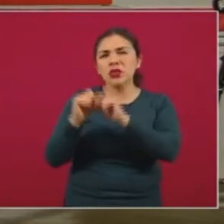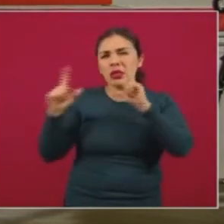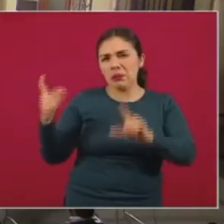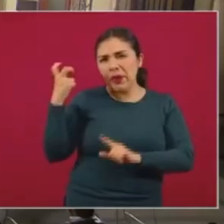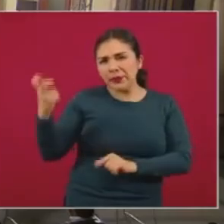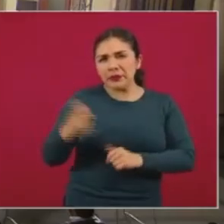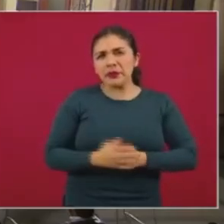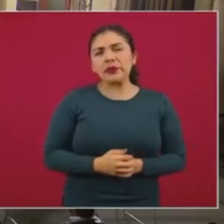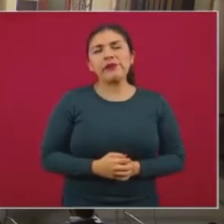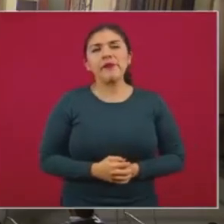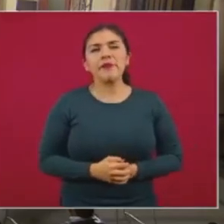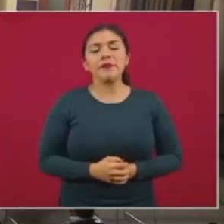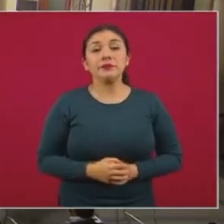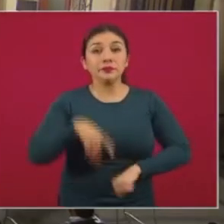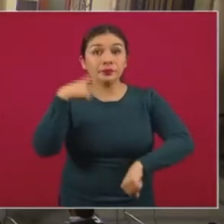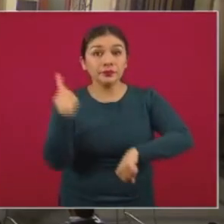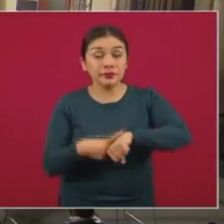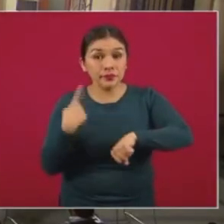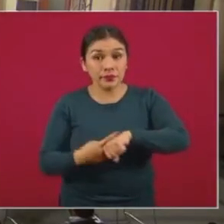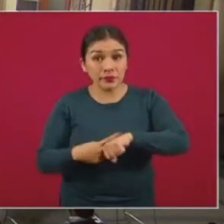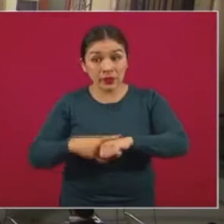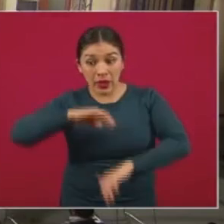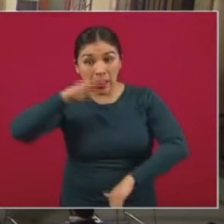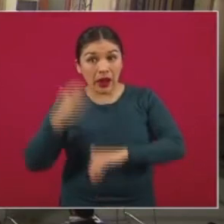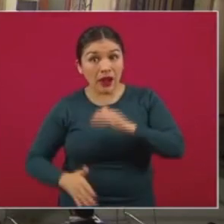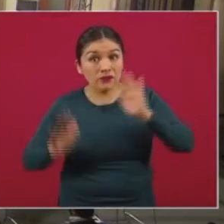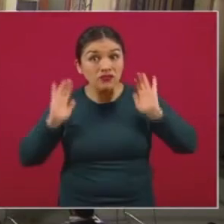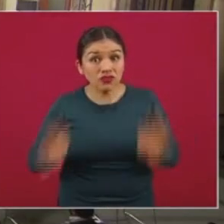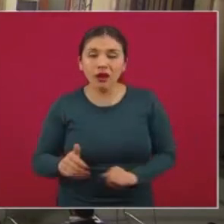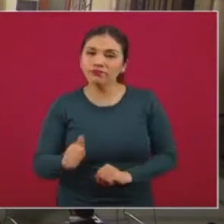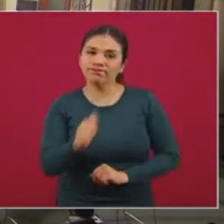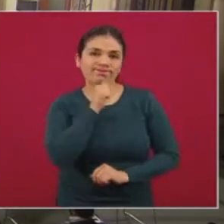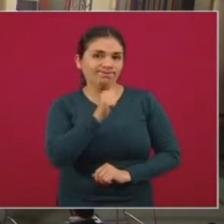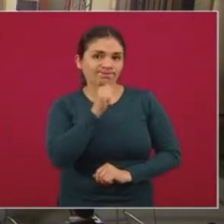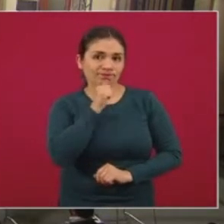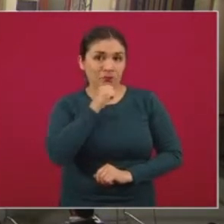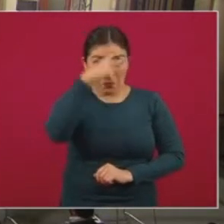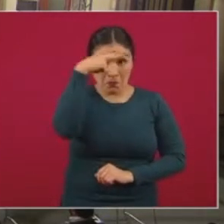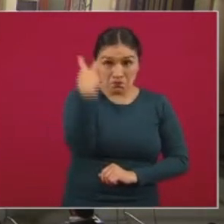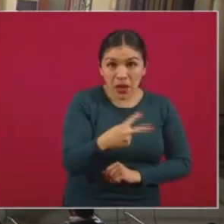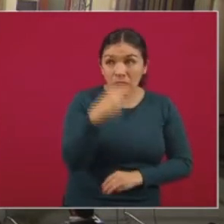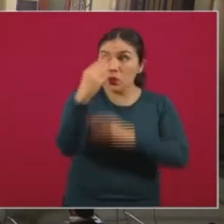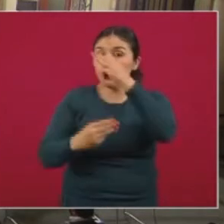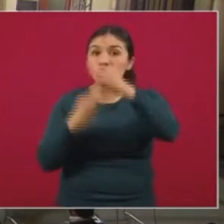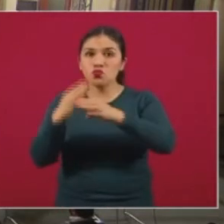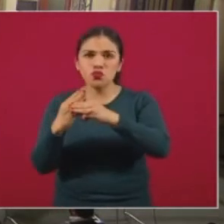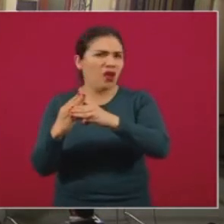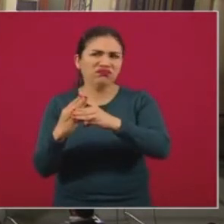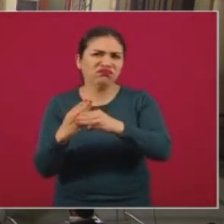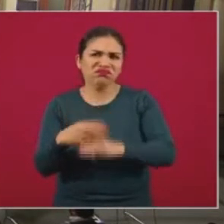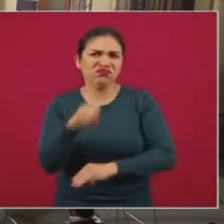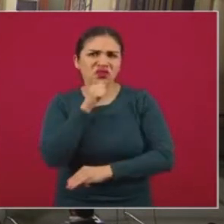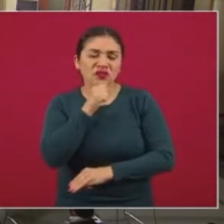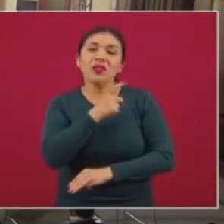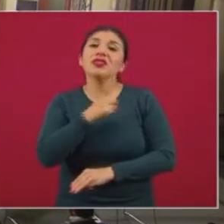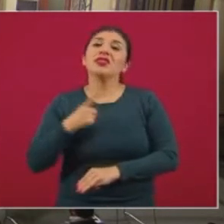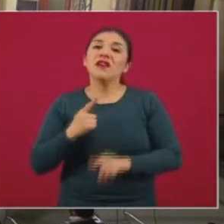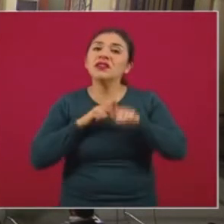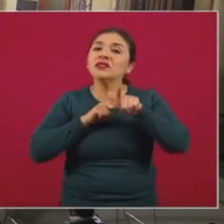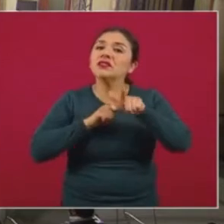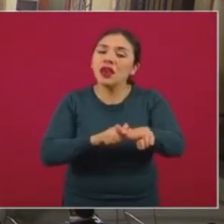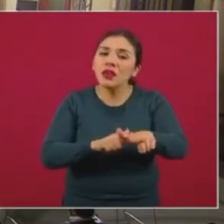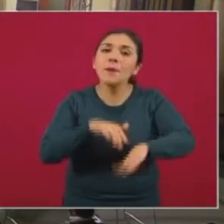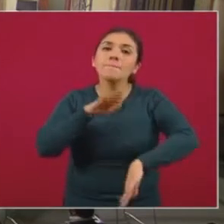favor, que la epidemia no se ha acabado, ni en México ni en el mundo, que tenemos que seguir